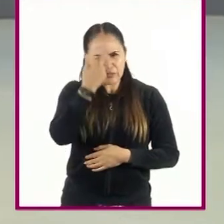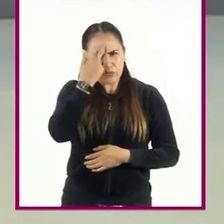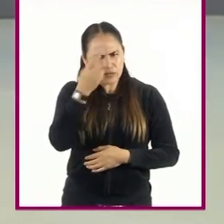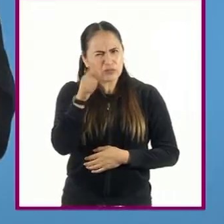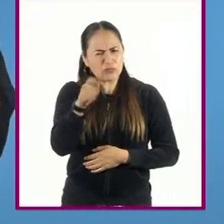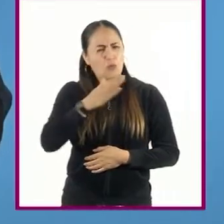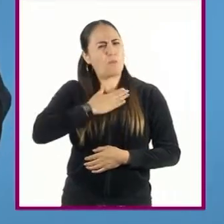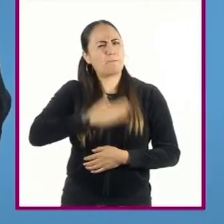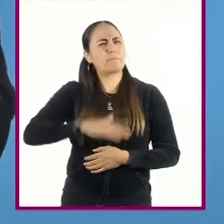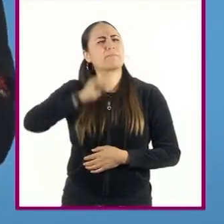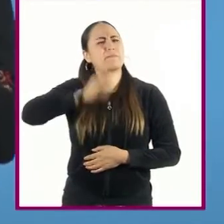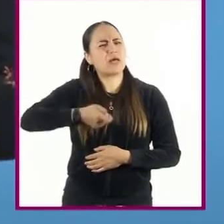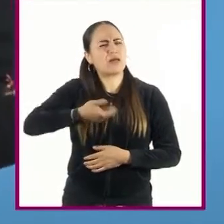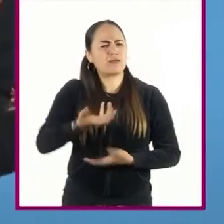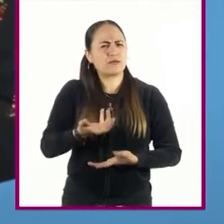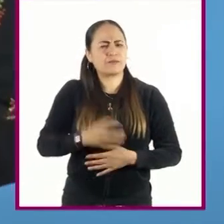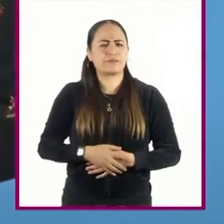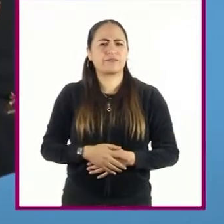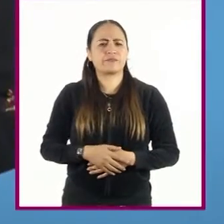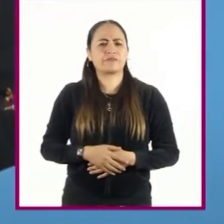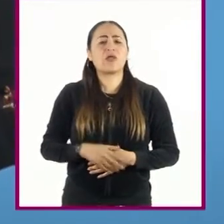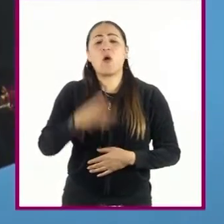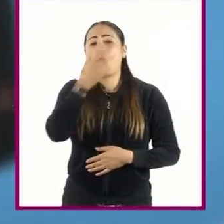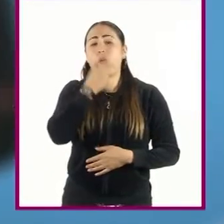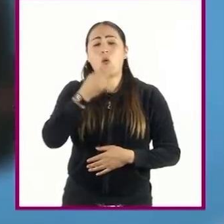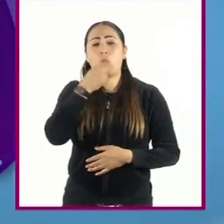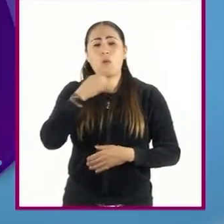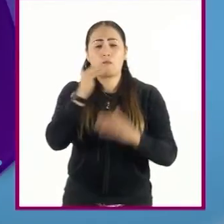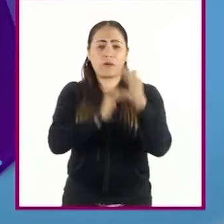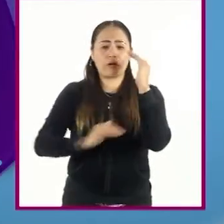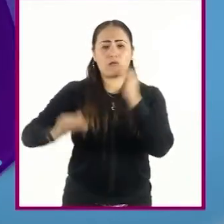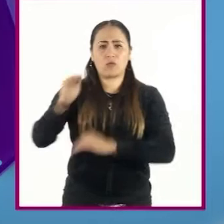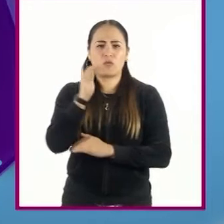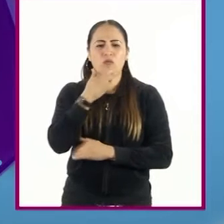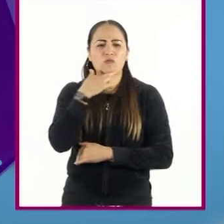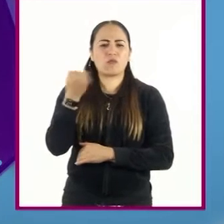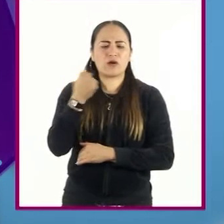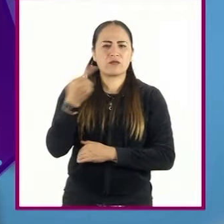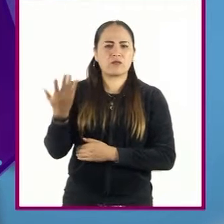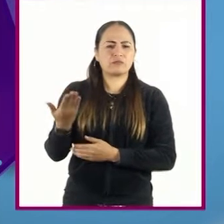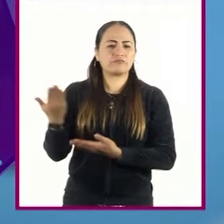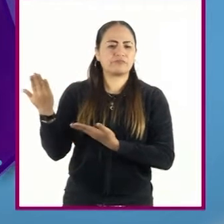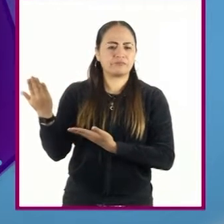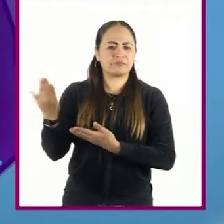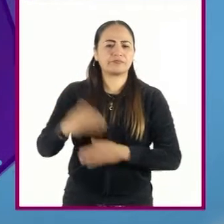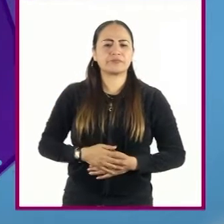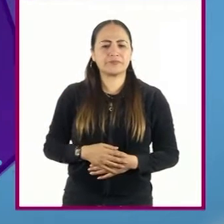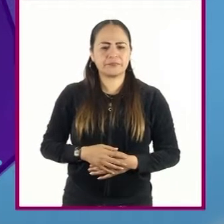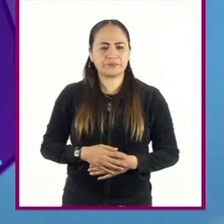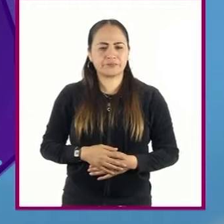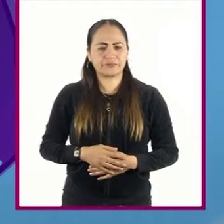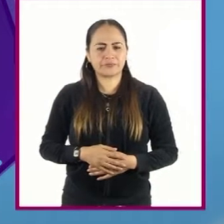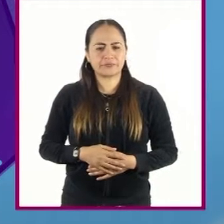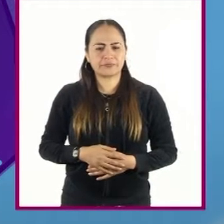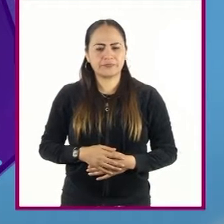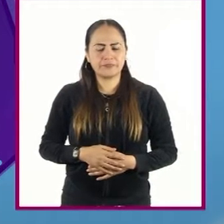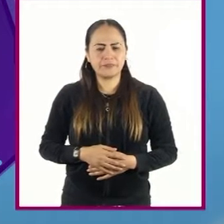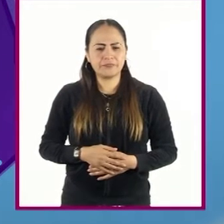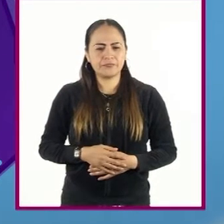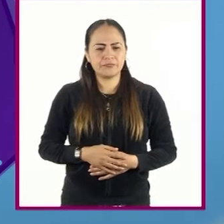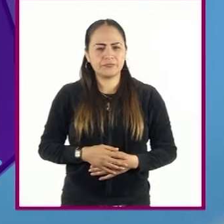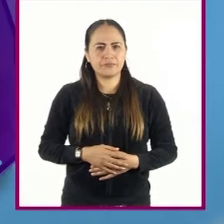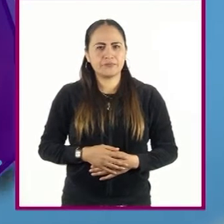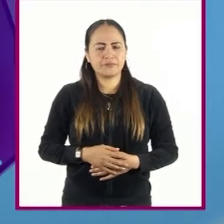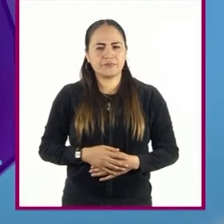justicia? Según el gran jurista romano Ulpiano, la justicia es la voluntad firme y continuada de dar a